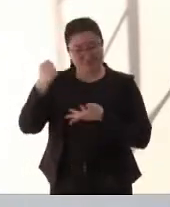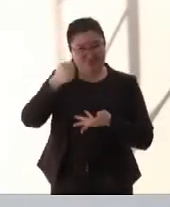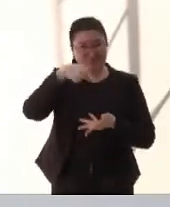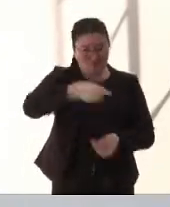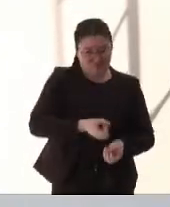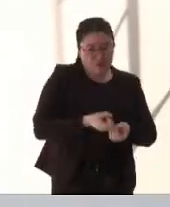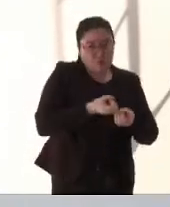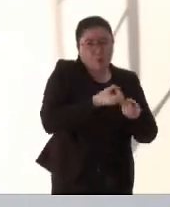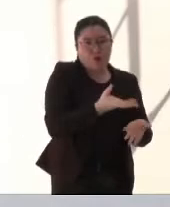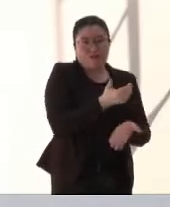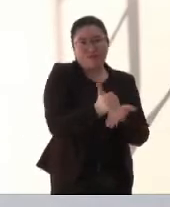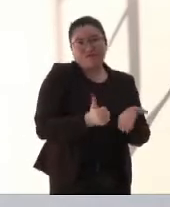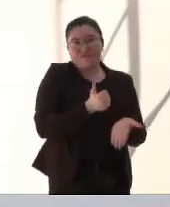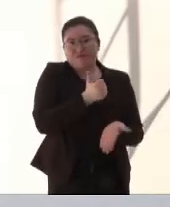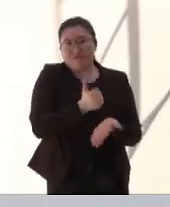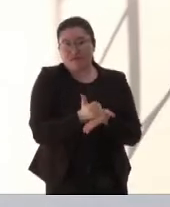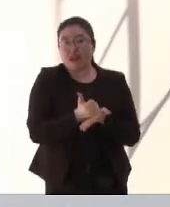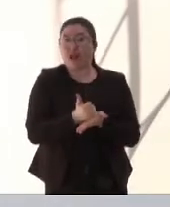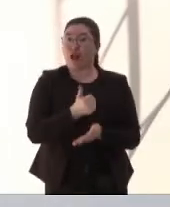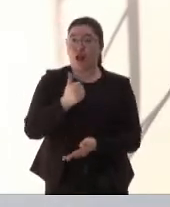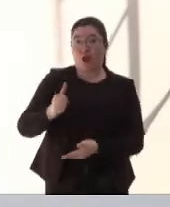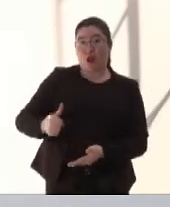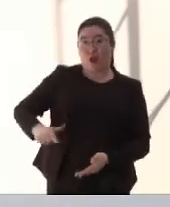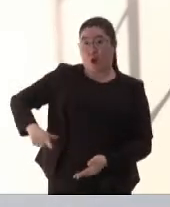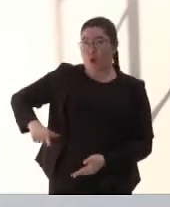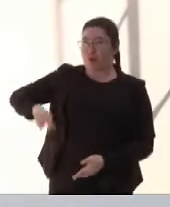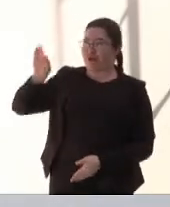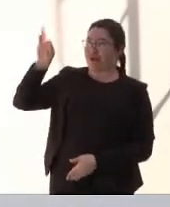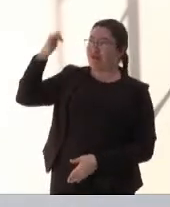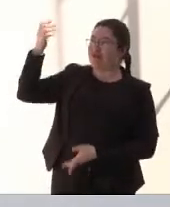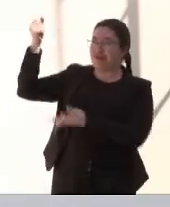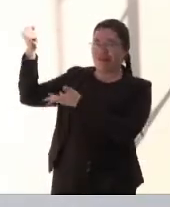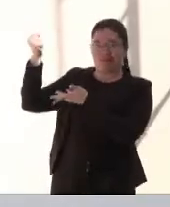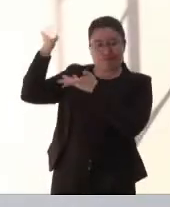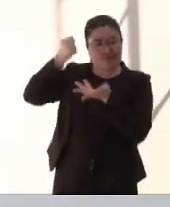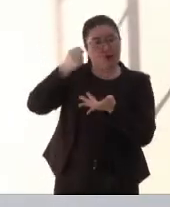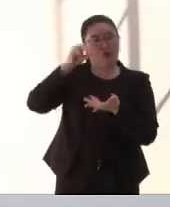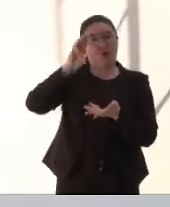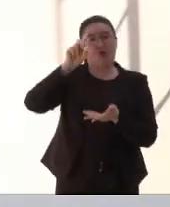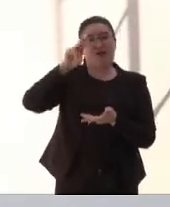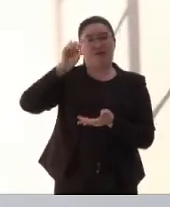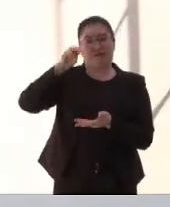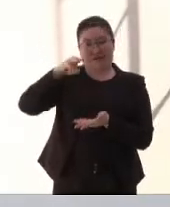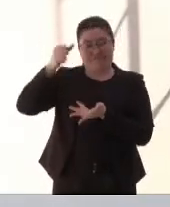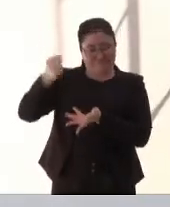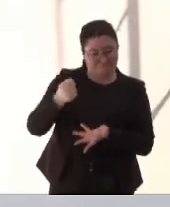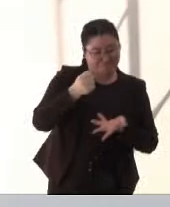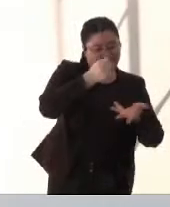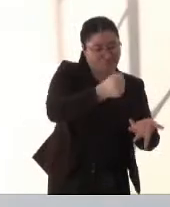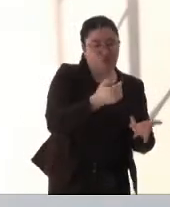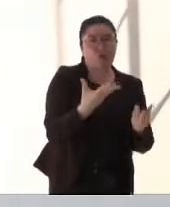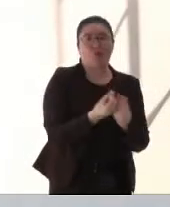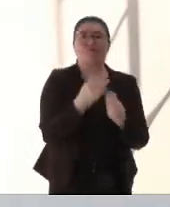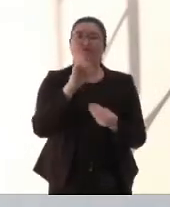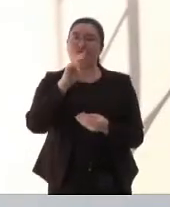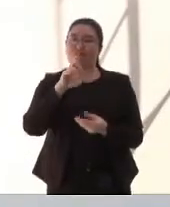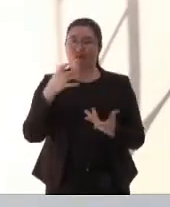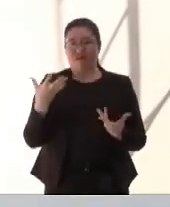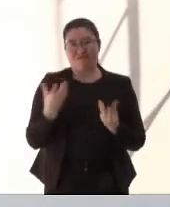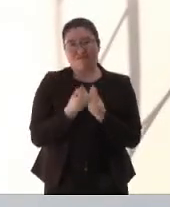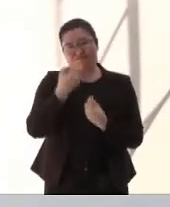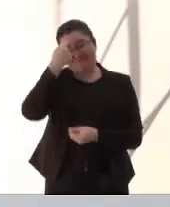recursos federales que son a través de la CONAVIM, que ahí con Fabiola trabajamos de manera muy cercana para eso, ¿sí?